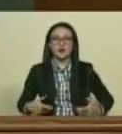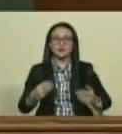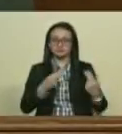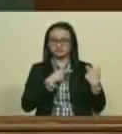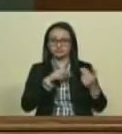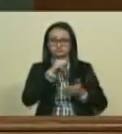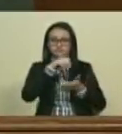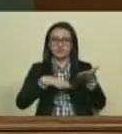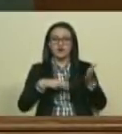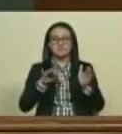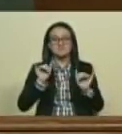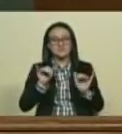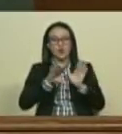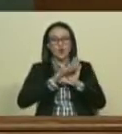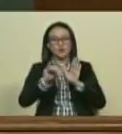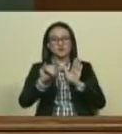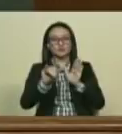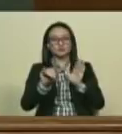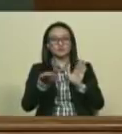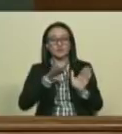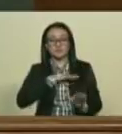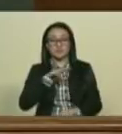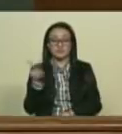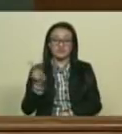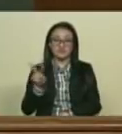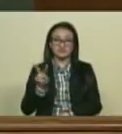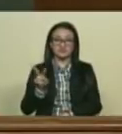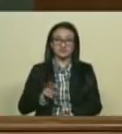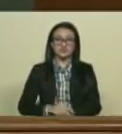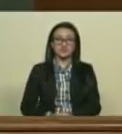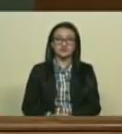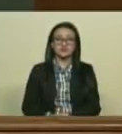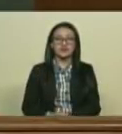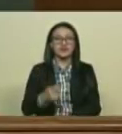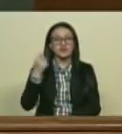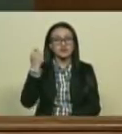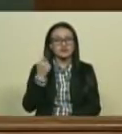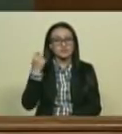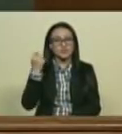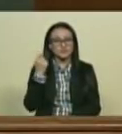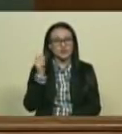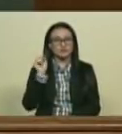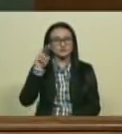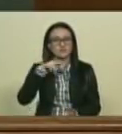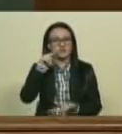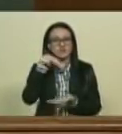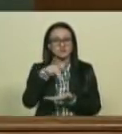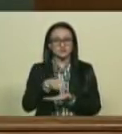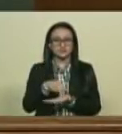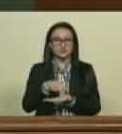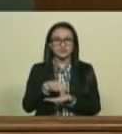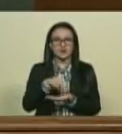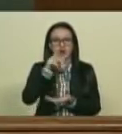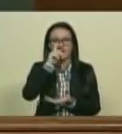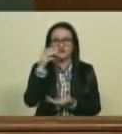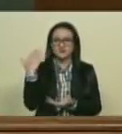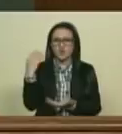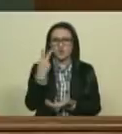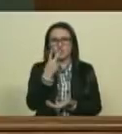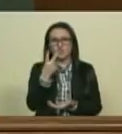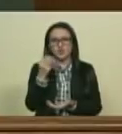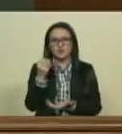la Constitución de la República Bolivariana de Venezuela. Diputado a la Asamblea Nacional en el año